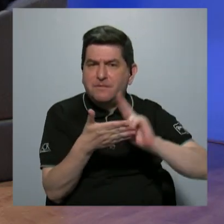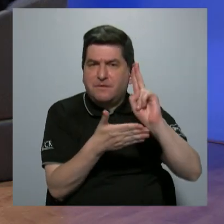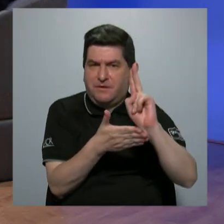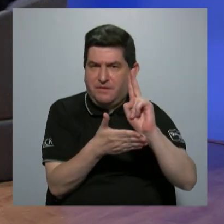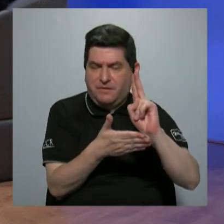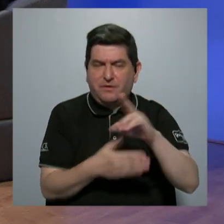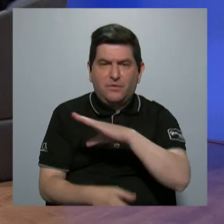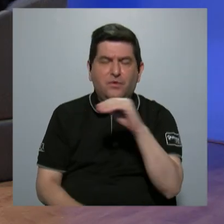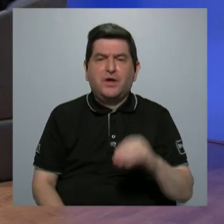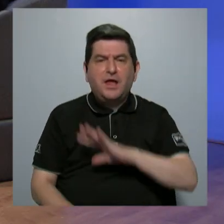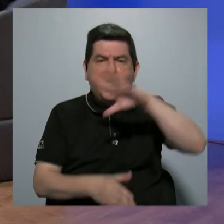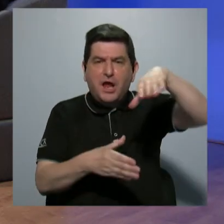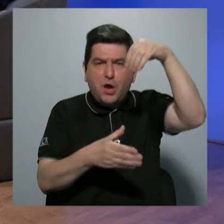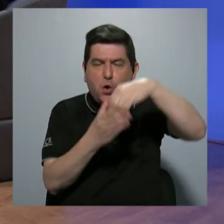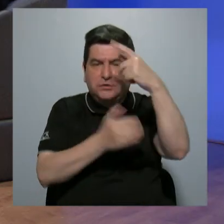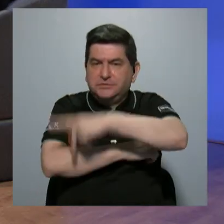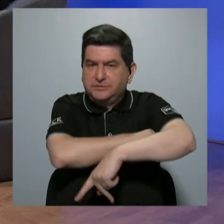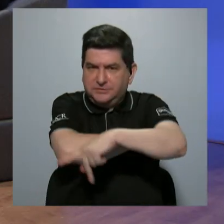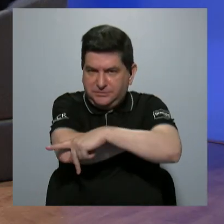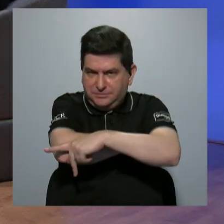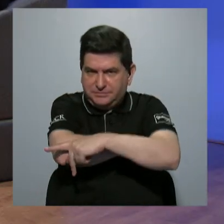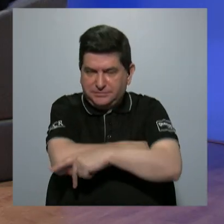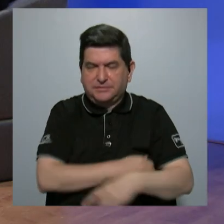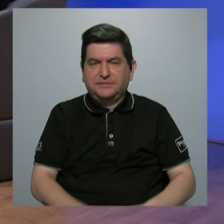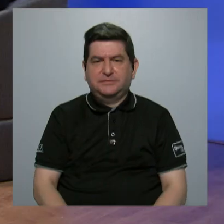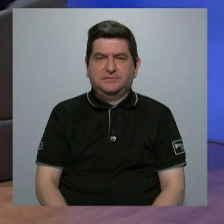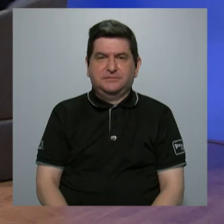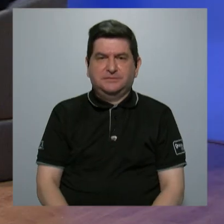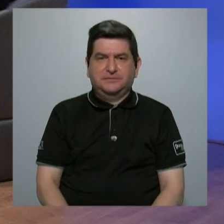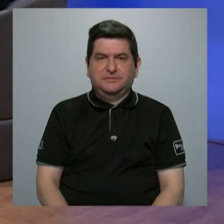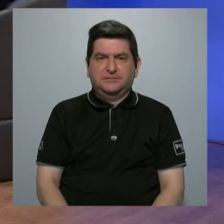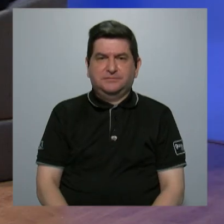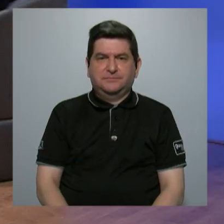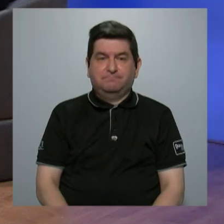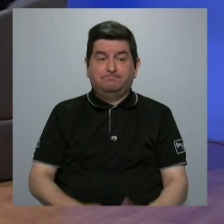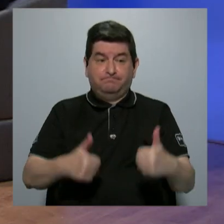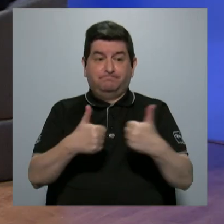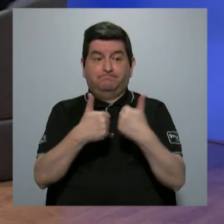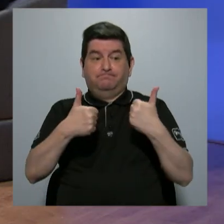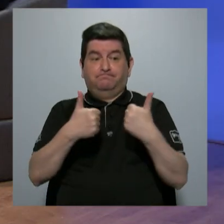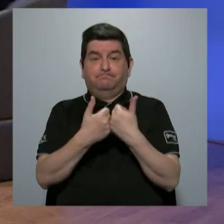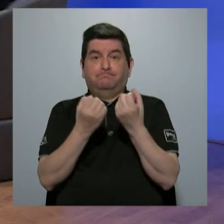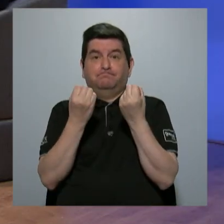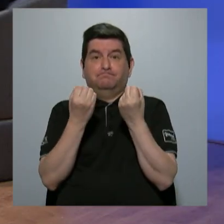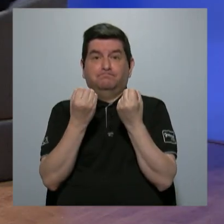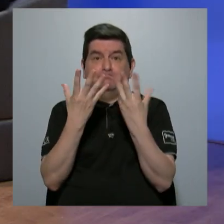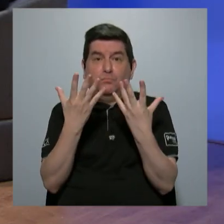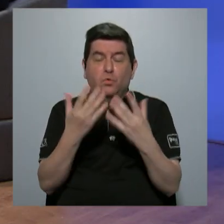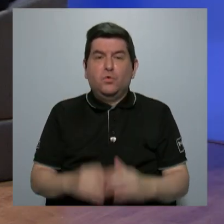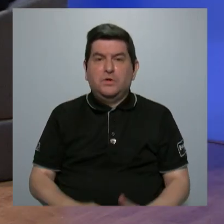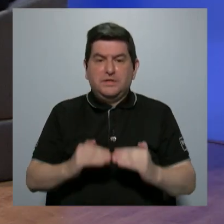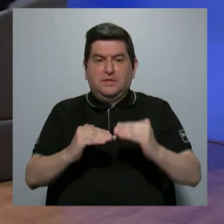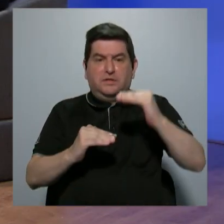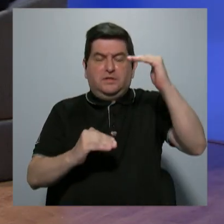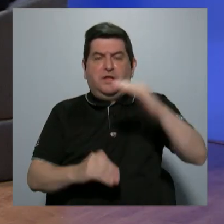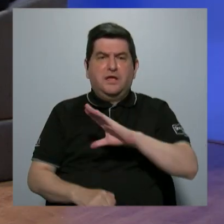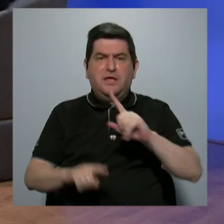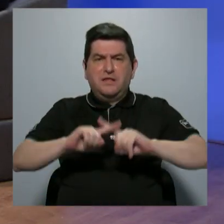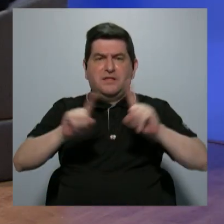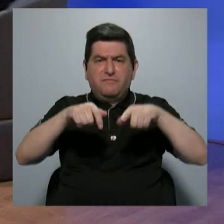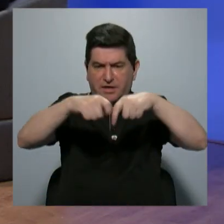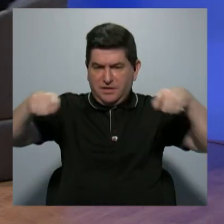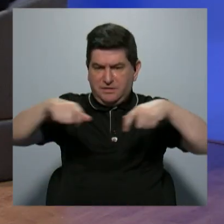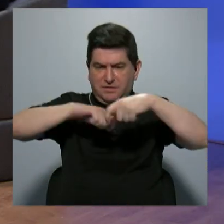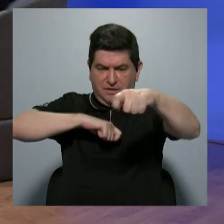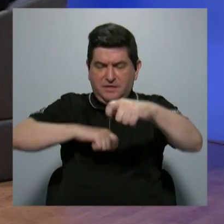universidad y en un contexto país en el que tenemos retos que son multiescalares y multidimensionales, que